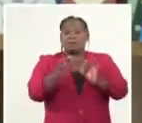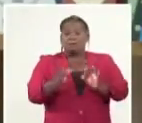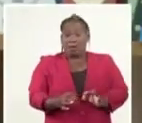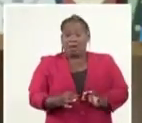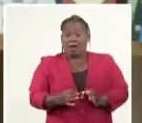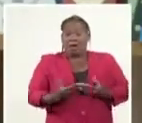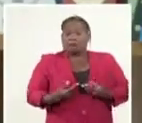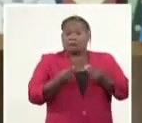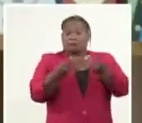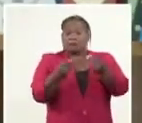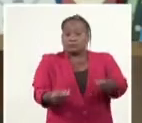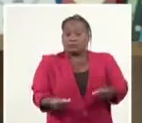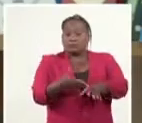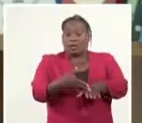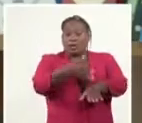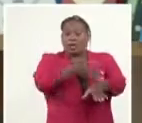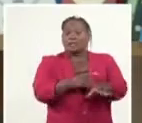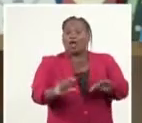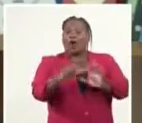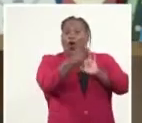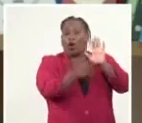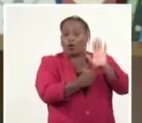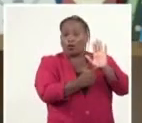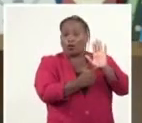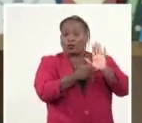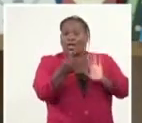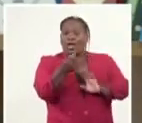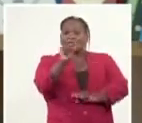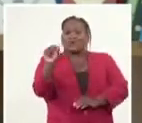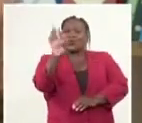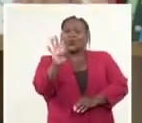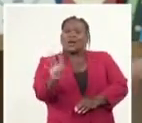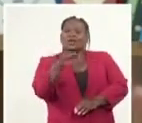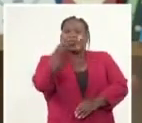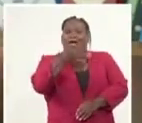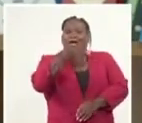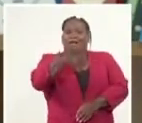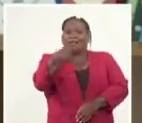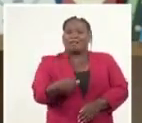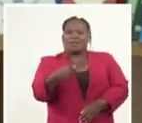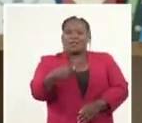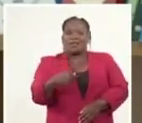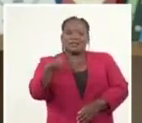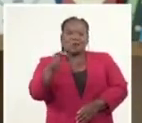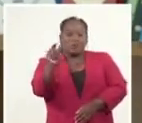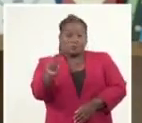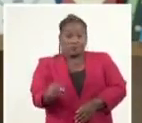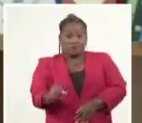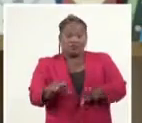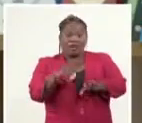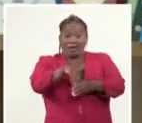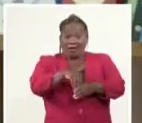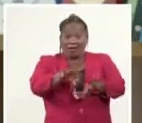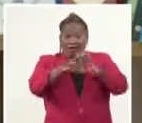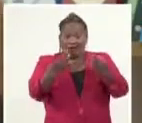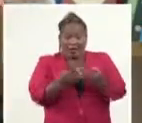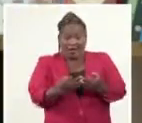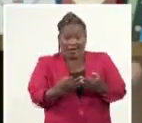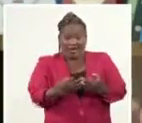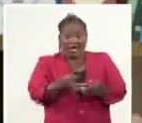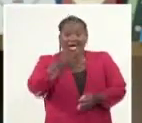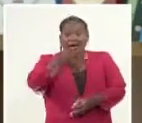disposiciones preliminares del código, ese artículo 4 que nos habla de los derechos de las personas en el ámbito familiar, está hablando de